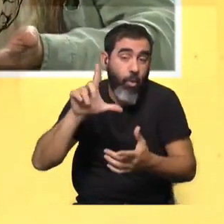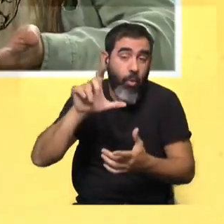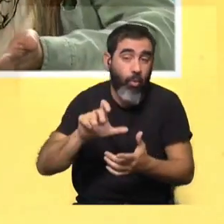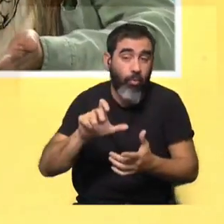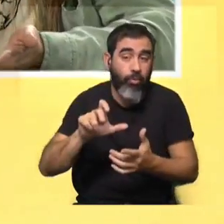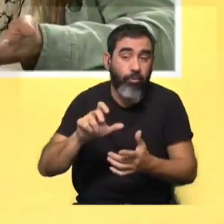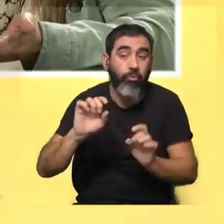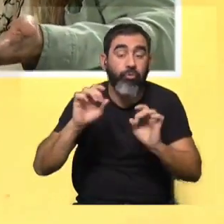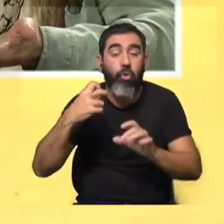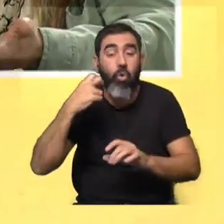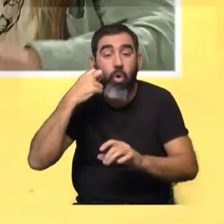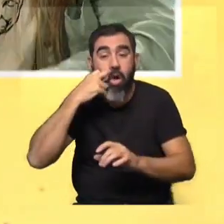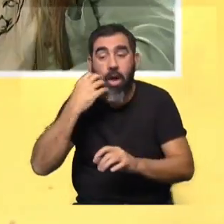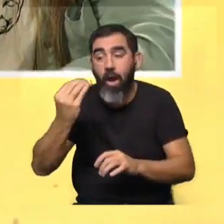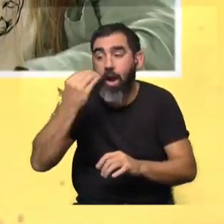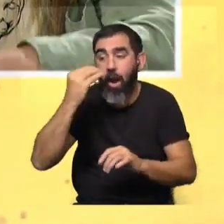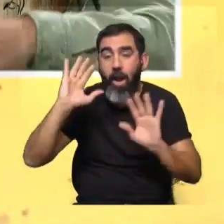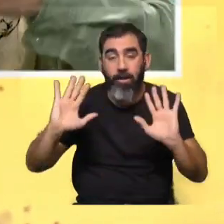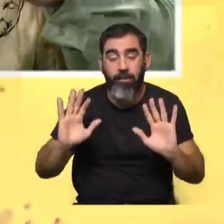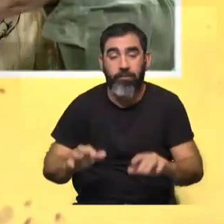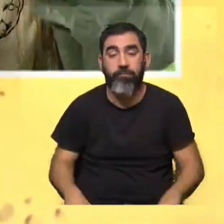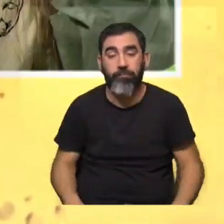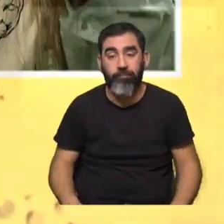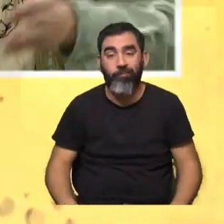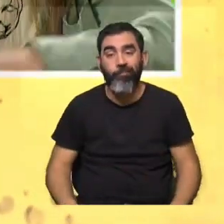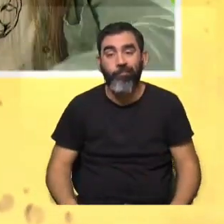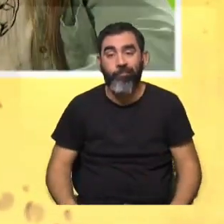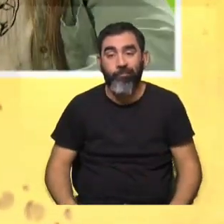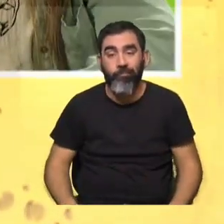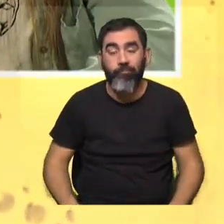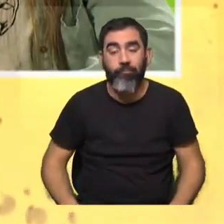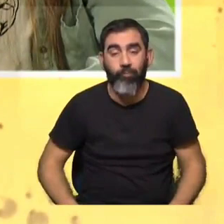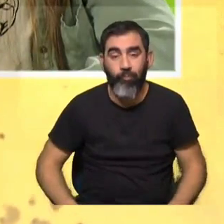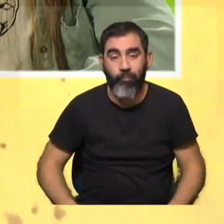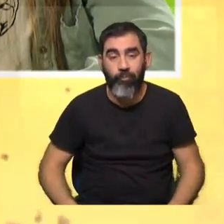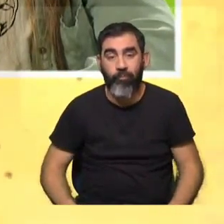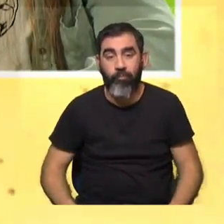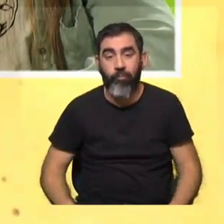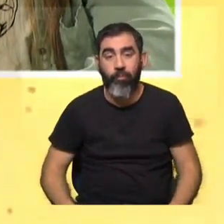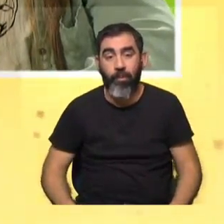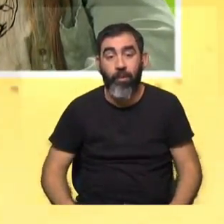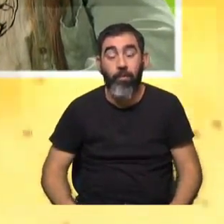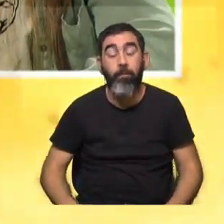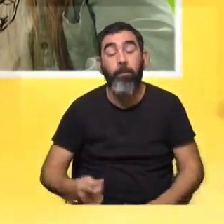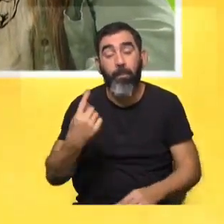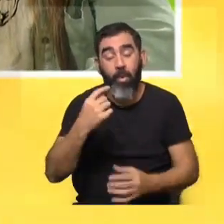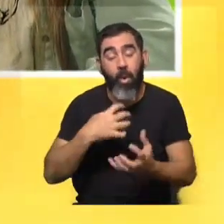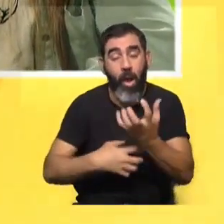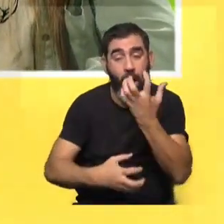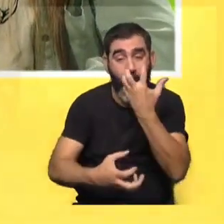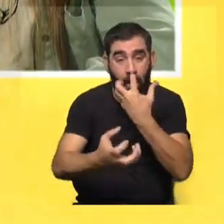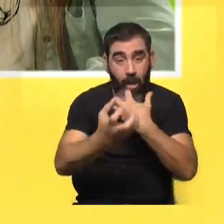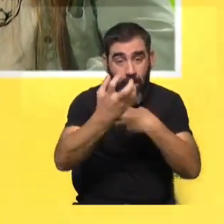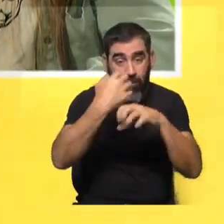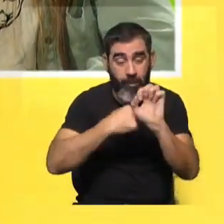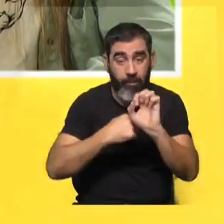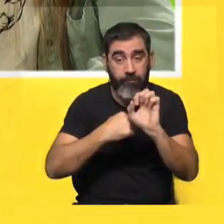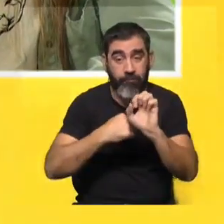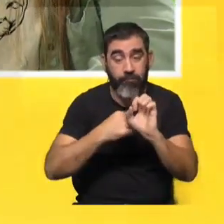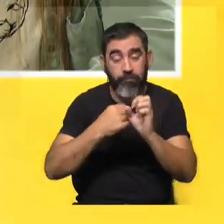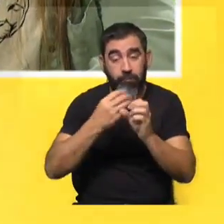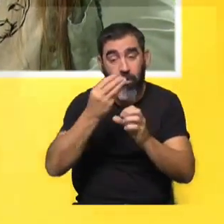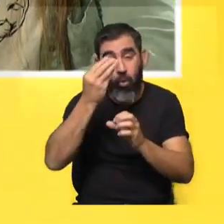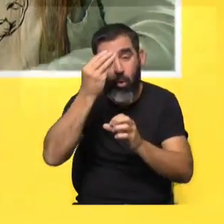casi exclusivamente carne, entonces hacen uso en realidad de lo que encuentran por la vuelta, pero es una especie que se fue